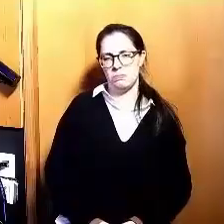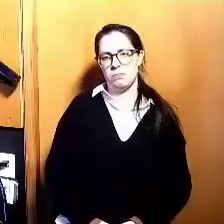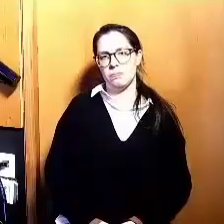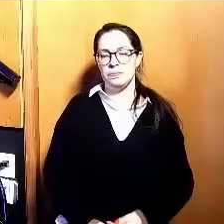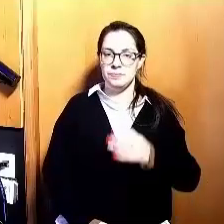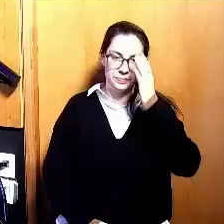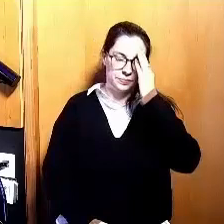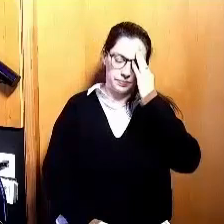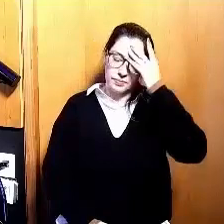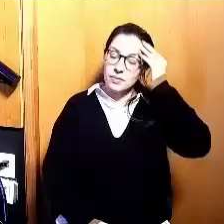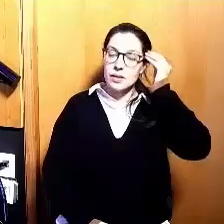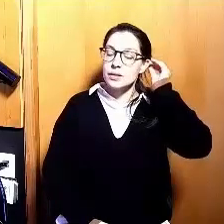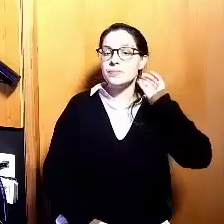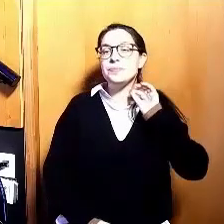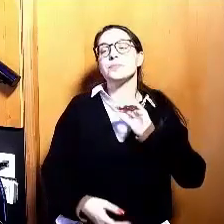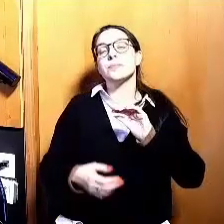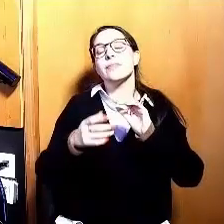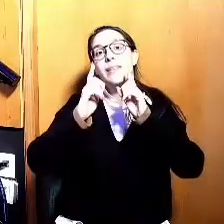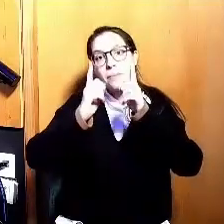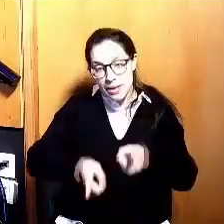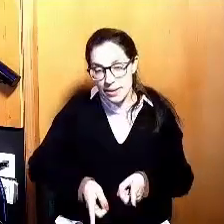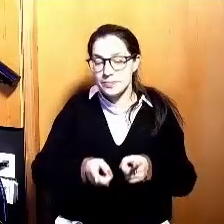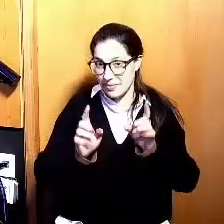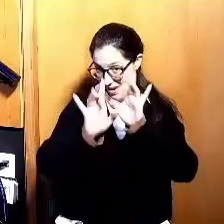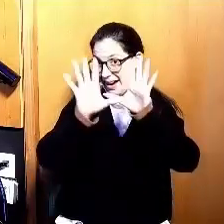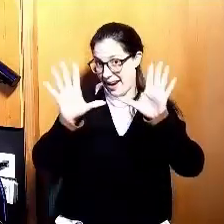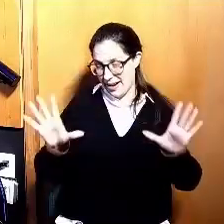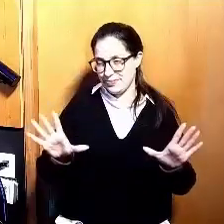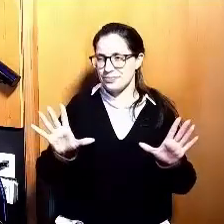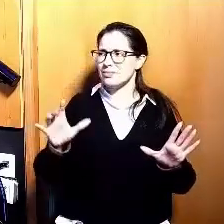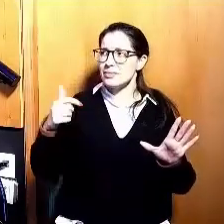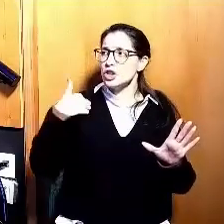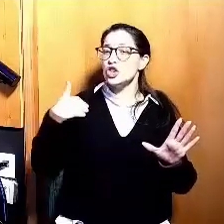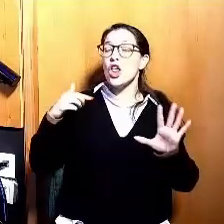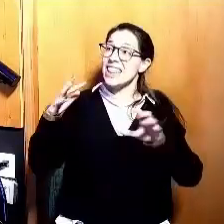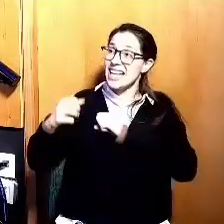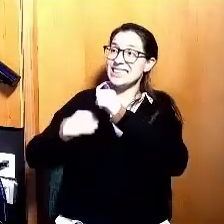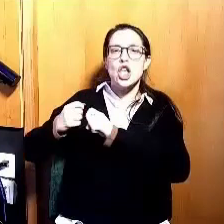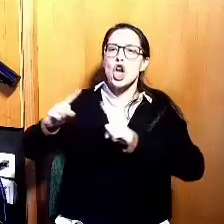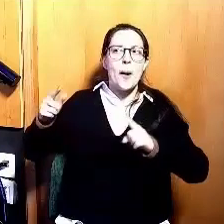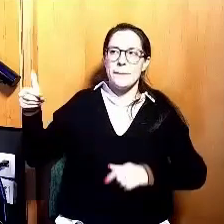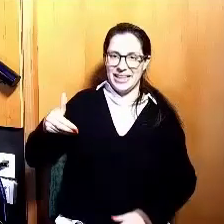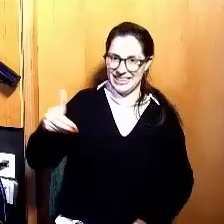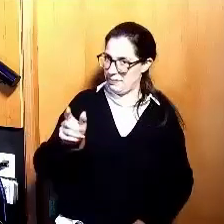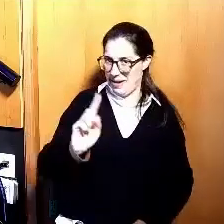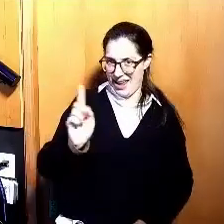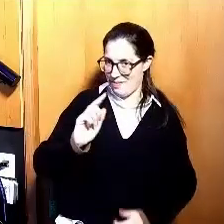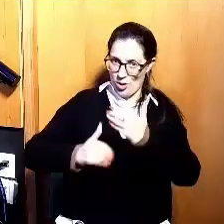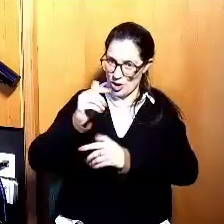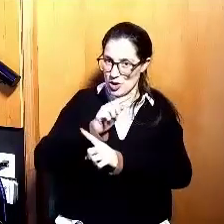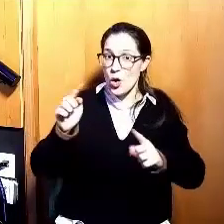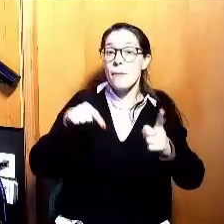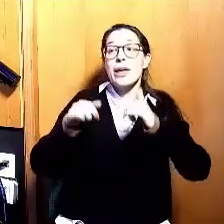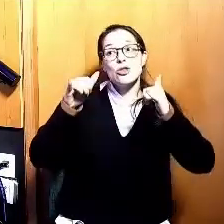Dale, Sara. Gracias. Bueno, también aclarar que yo no he estado como en este proceso 10 años, pero también lo que he visto desde afuera, desde